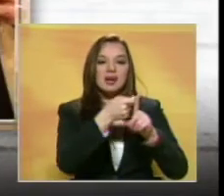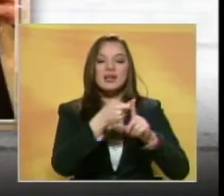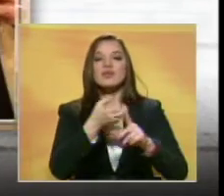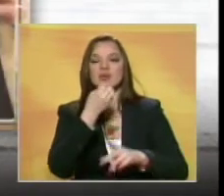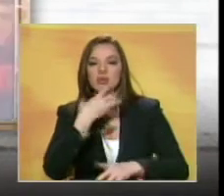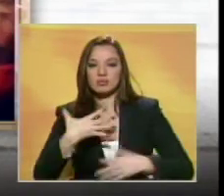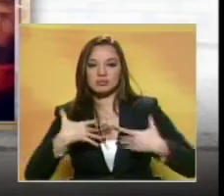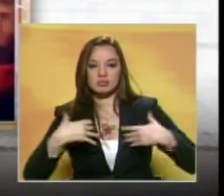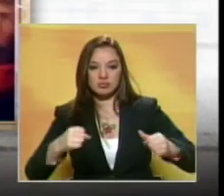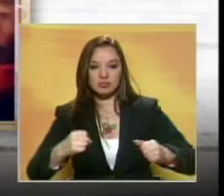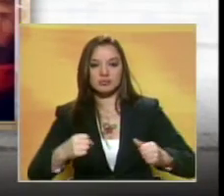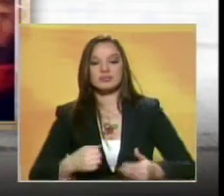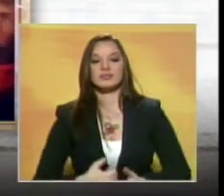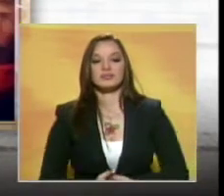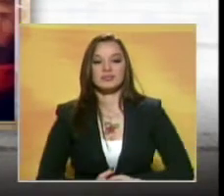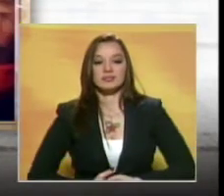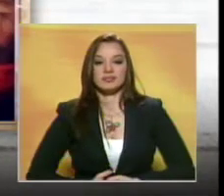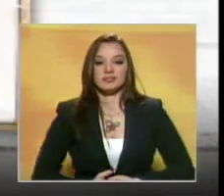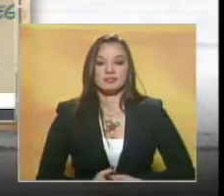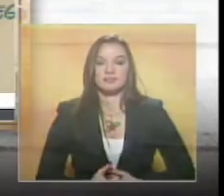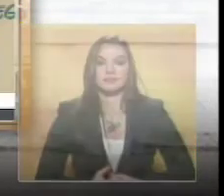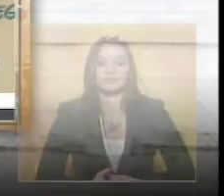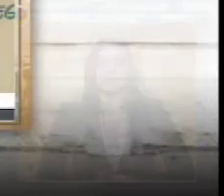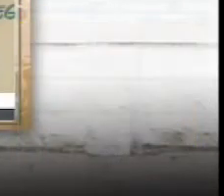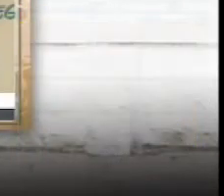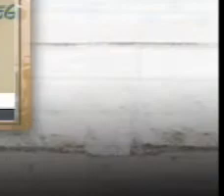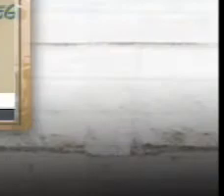sana convivencia.